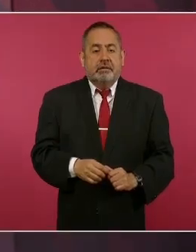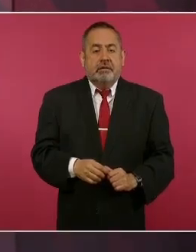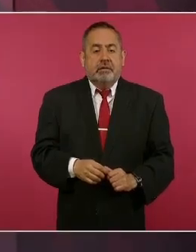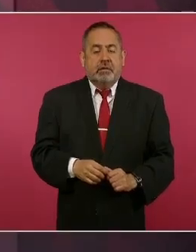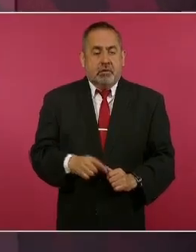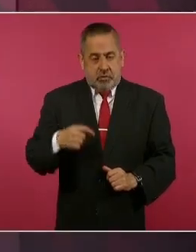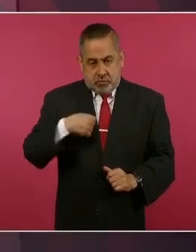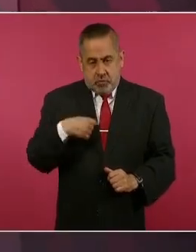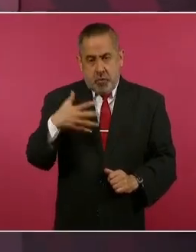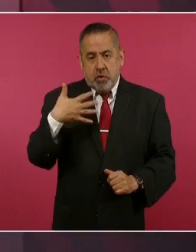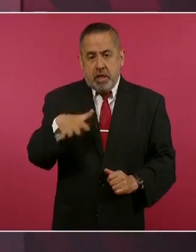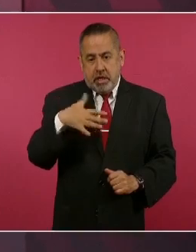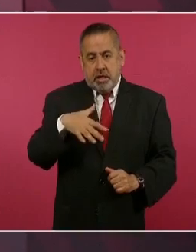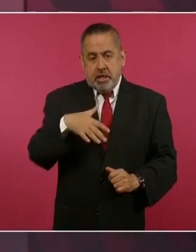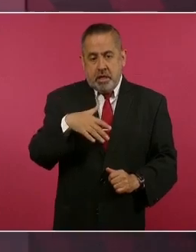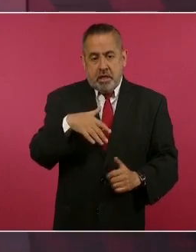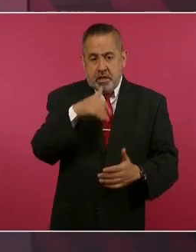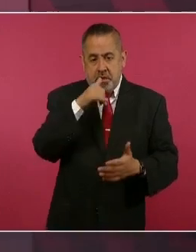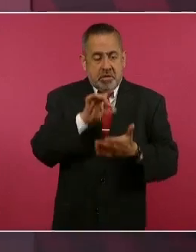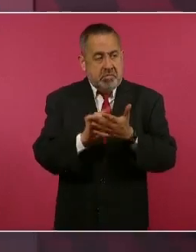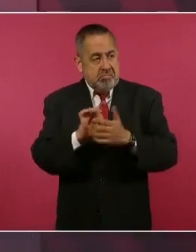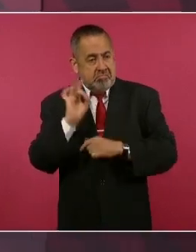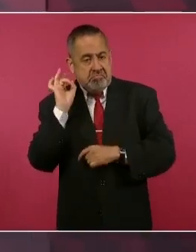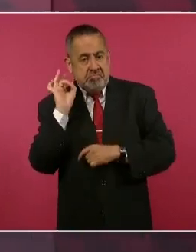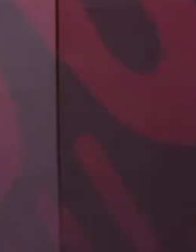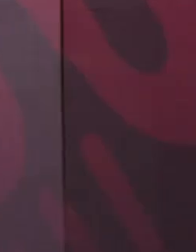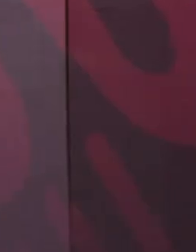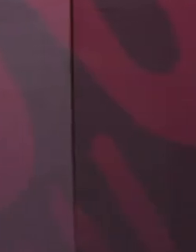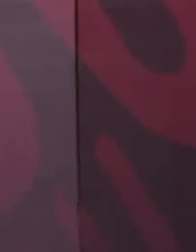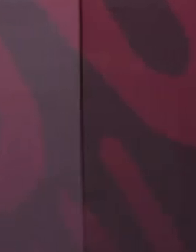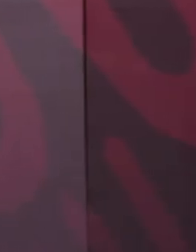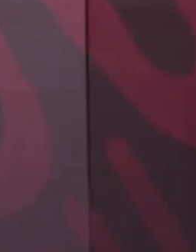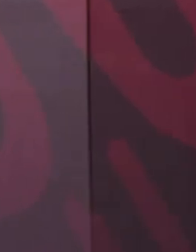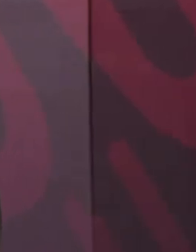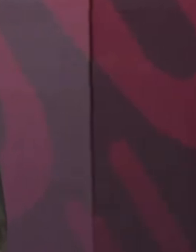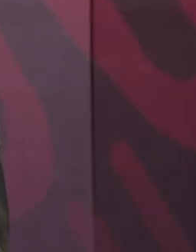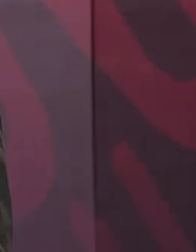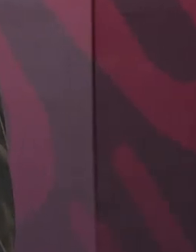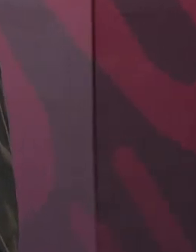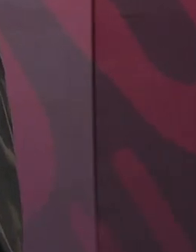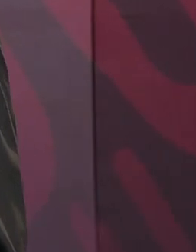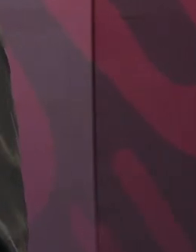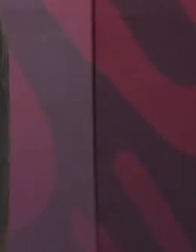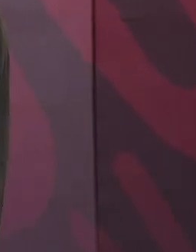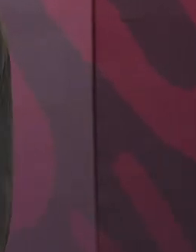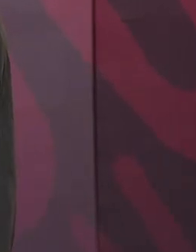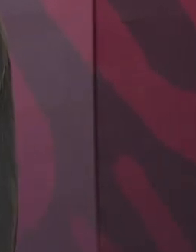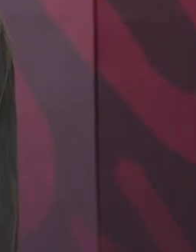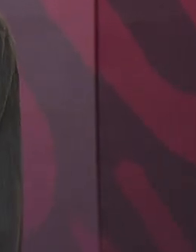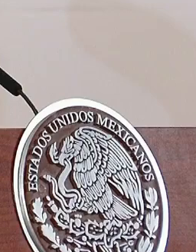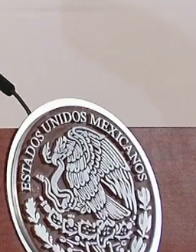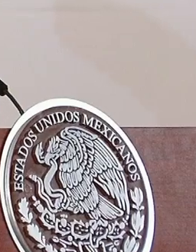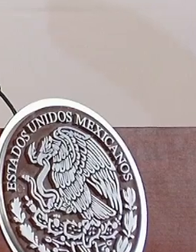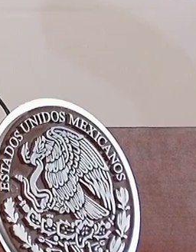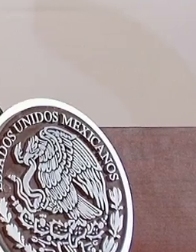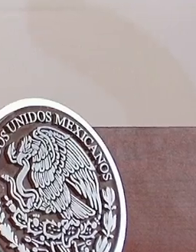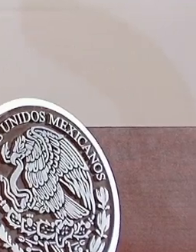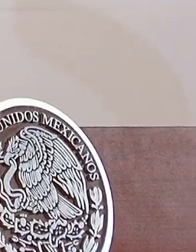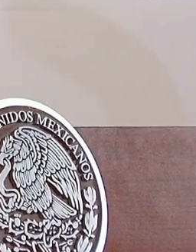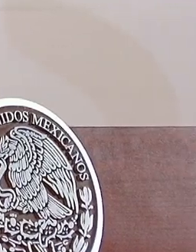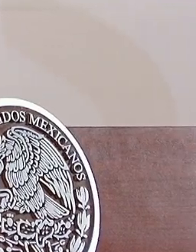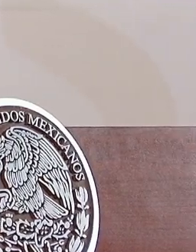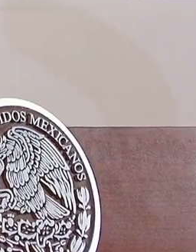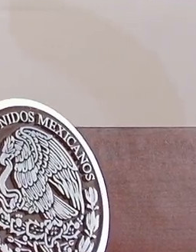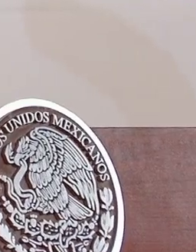envié el fragmento del video al presidente